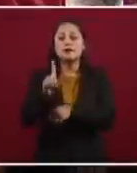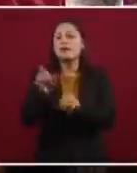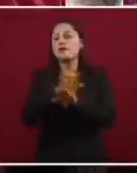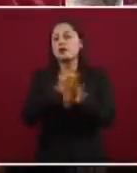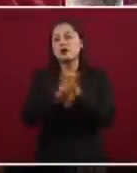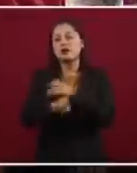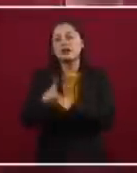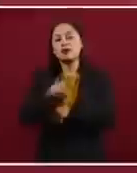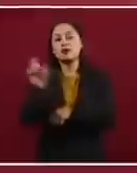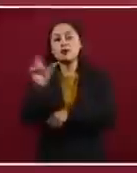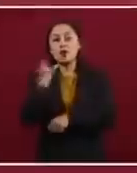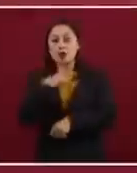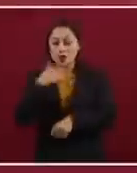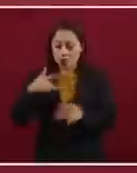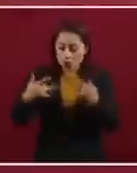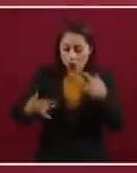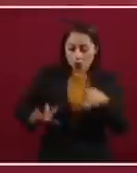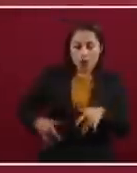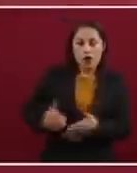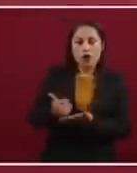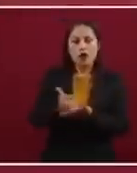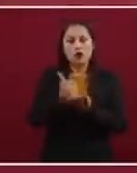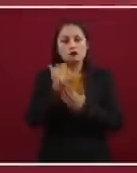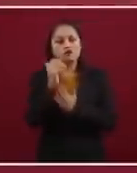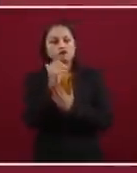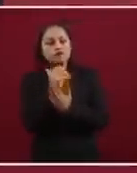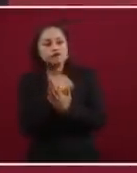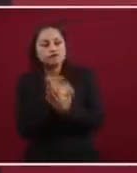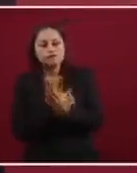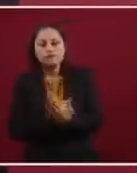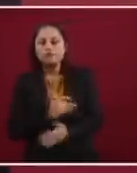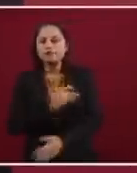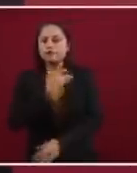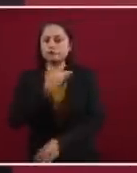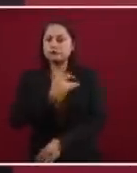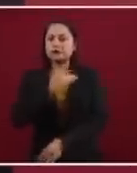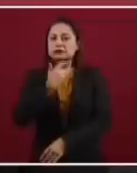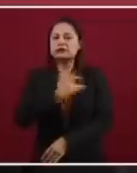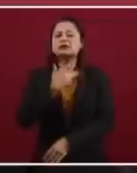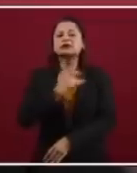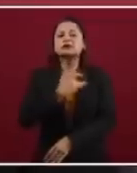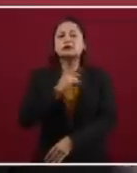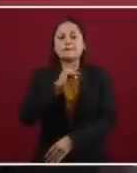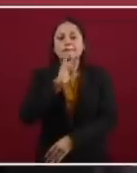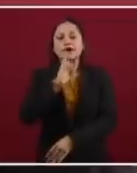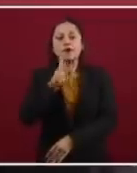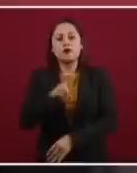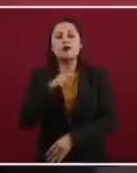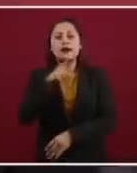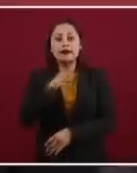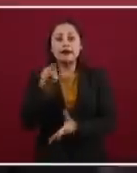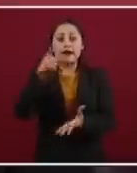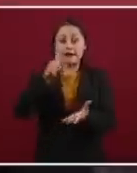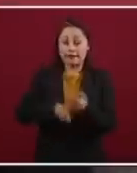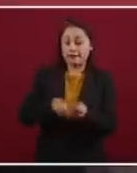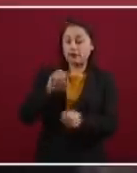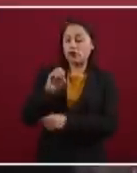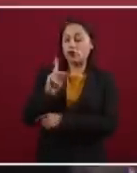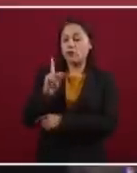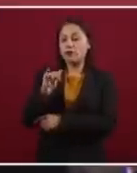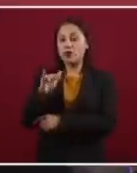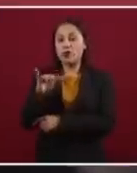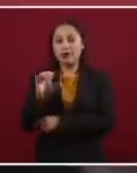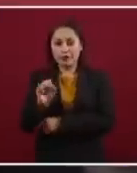formulación química opioides vienen de las amapolas que se producen en varios países algunos tienen una producción